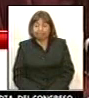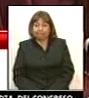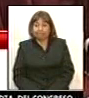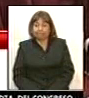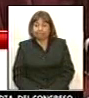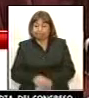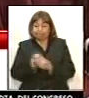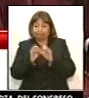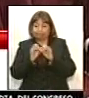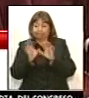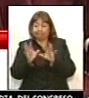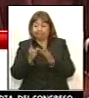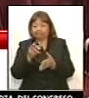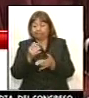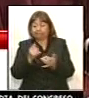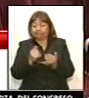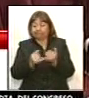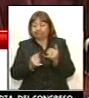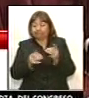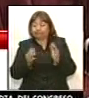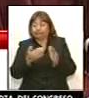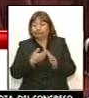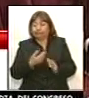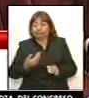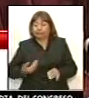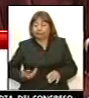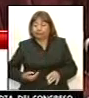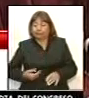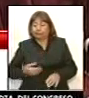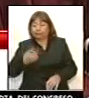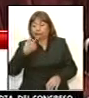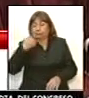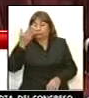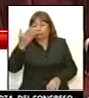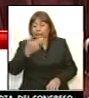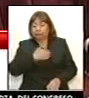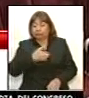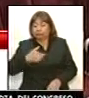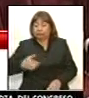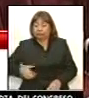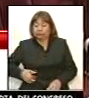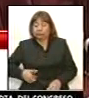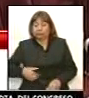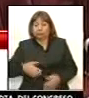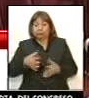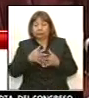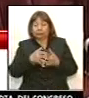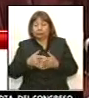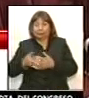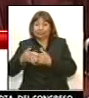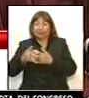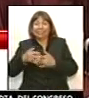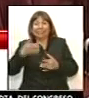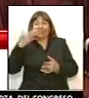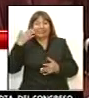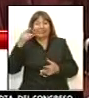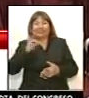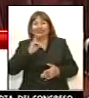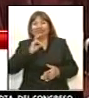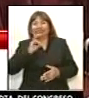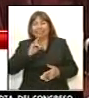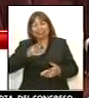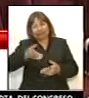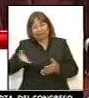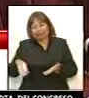por último, ¿no? Yo no creo que lo va a hacer el gobierno, pero decirle al presidente Trump y a la política norteamericana de la Casa Blanca que